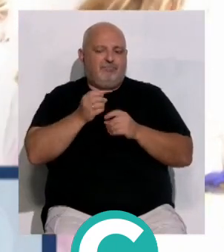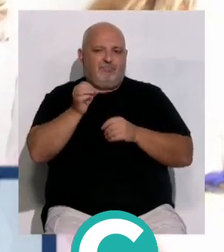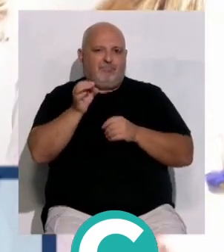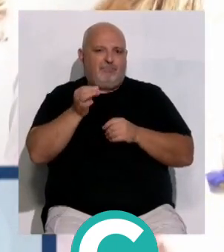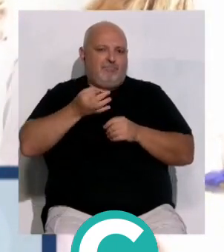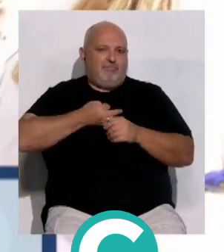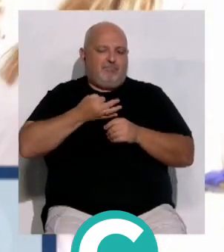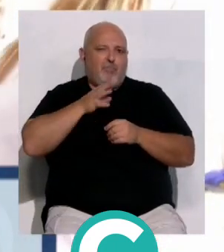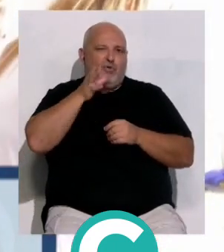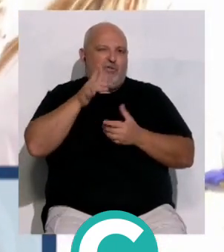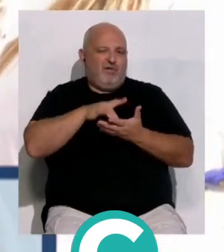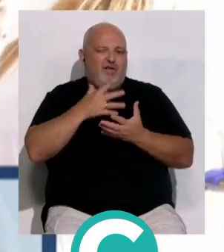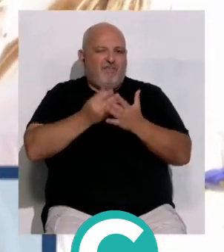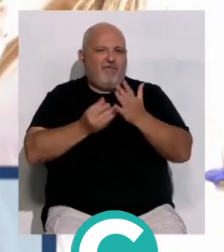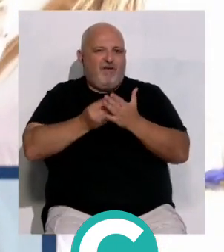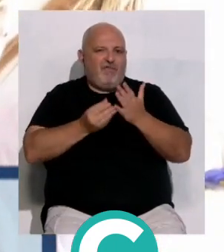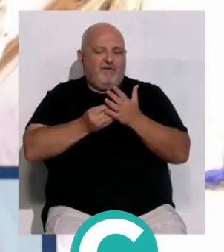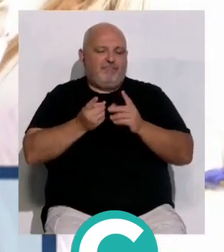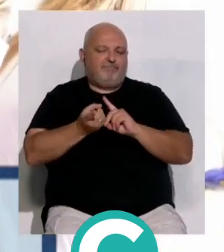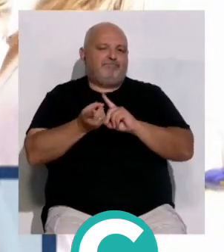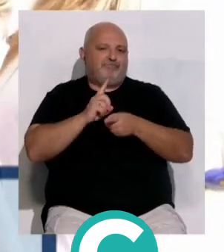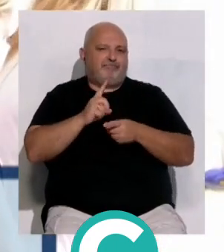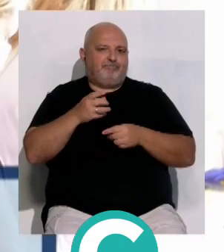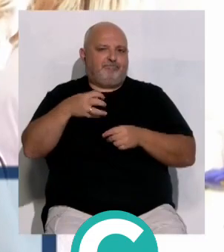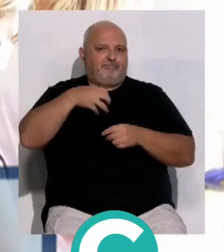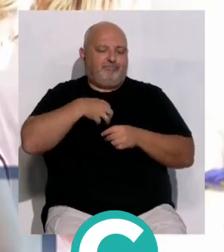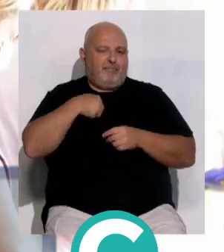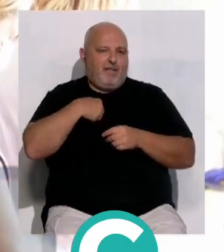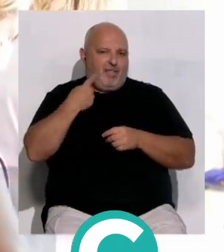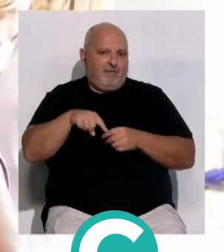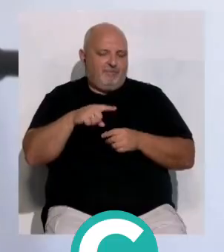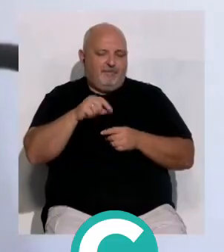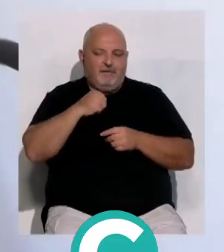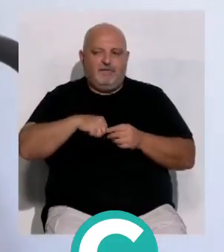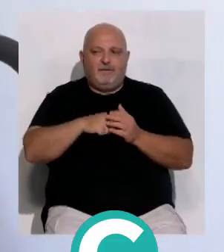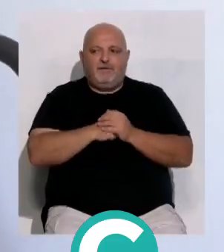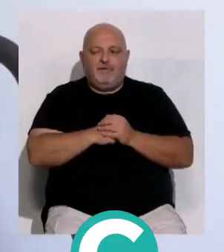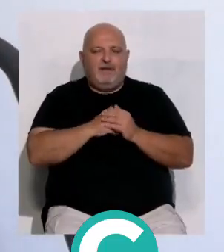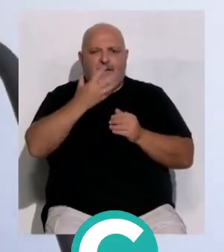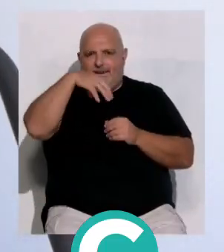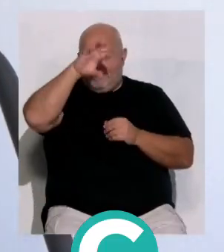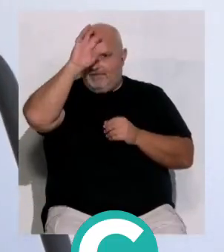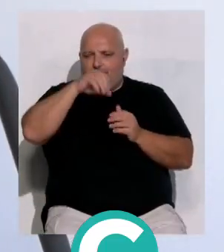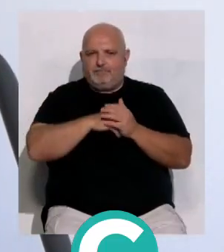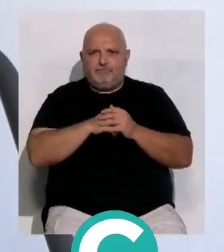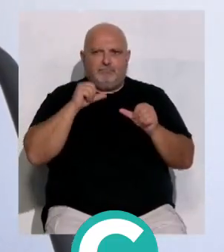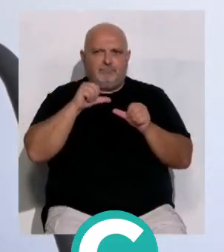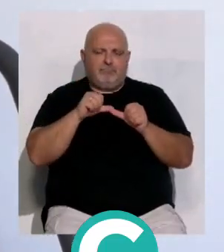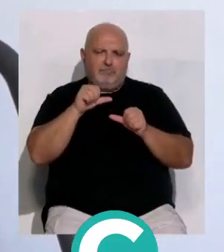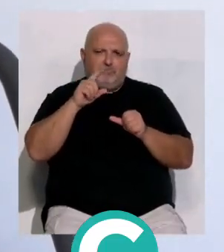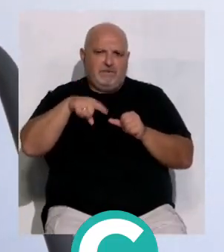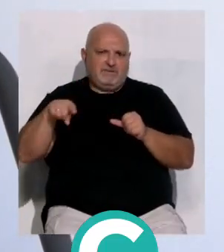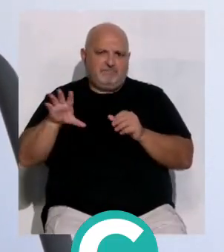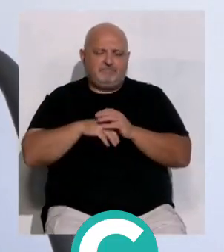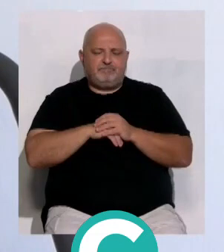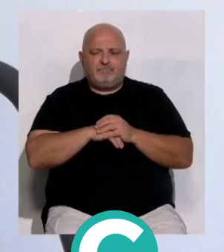cambiarla porque empezó a fallar y bueno, y por eso me tuvieron que intervenir en enero. O sea, llevo ya unos cuantos mesecillos.